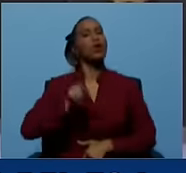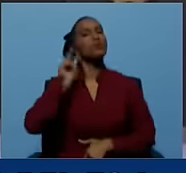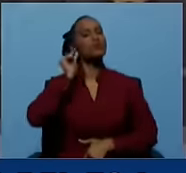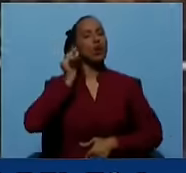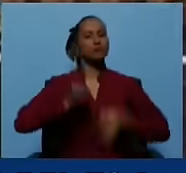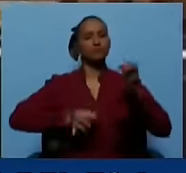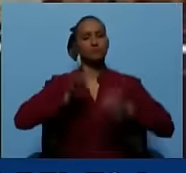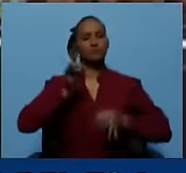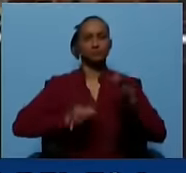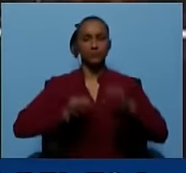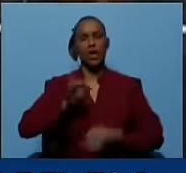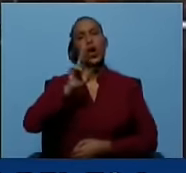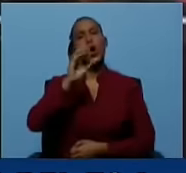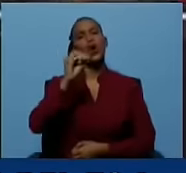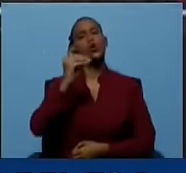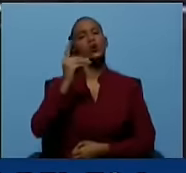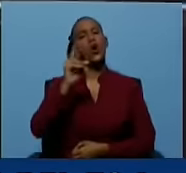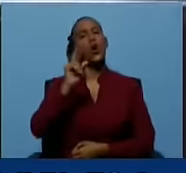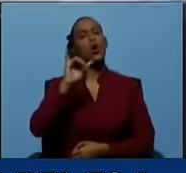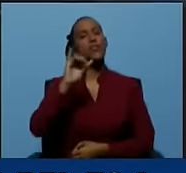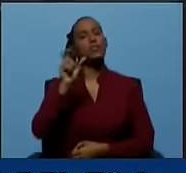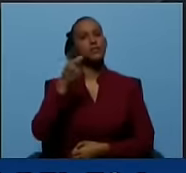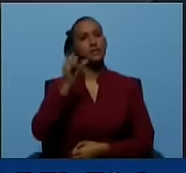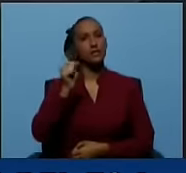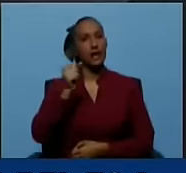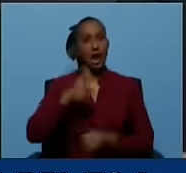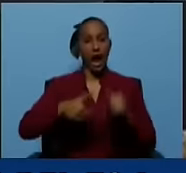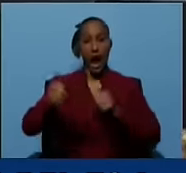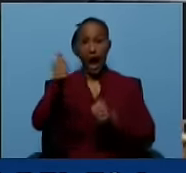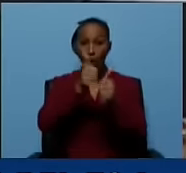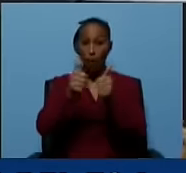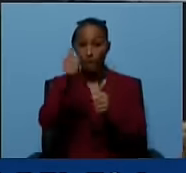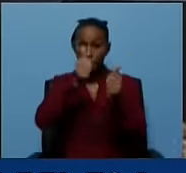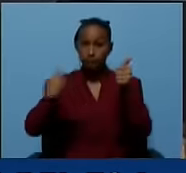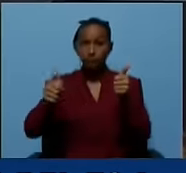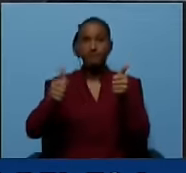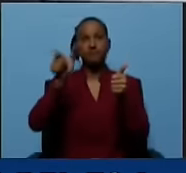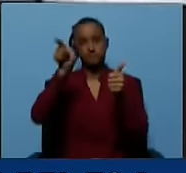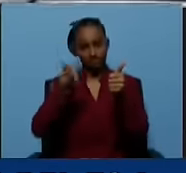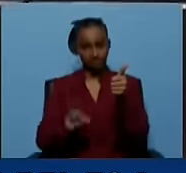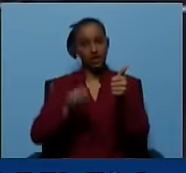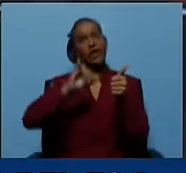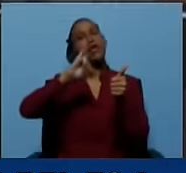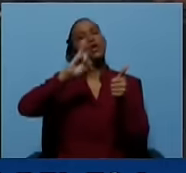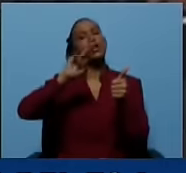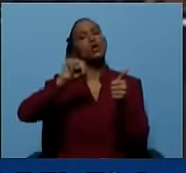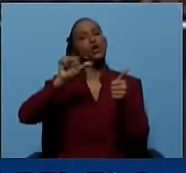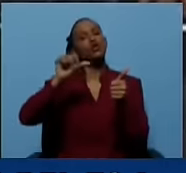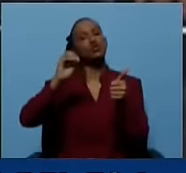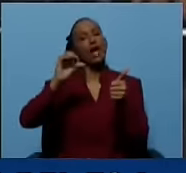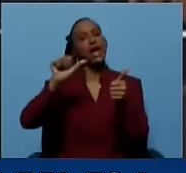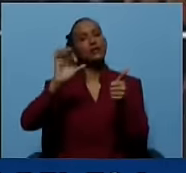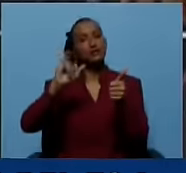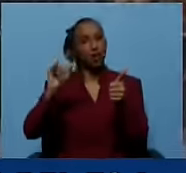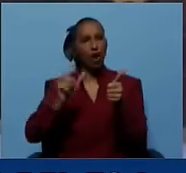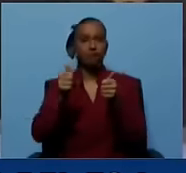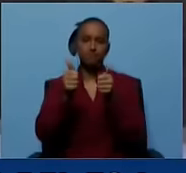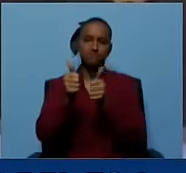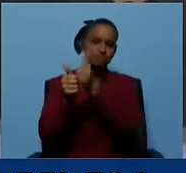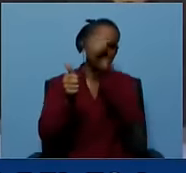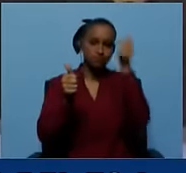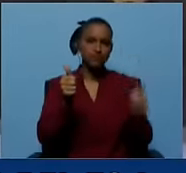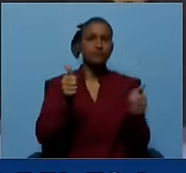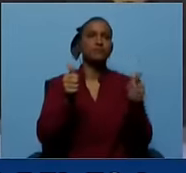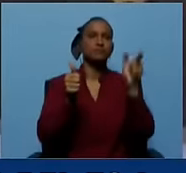Carislia Rodríguez, acompañada de la vicepresidenta de la sala y también de Inocencio Figueroa, integrante de la sala electoral del